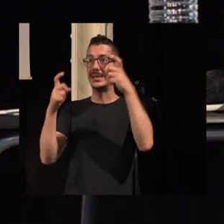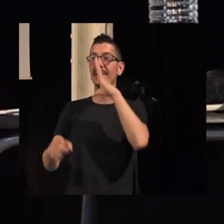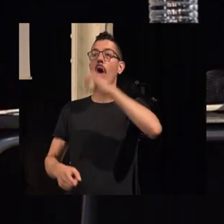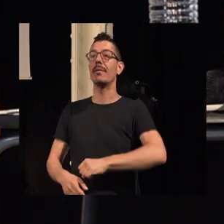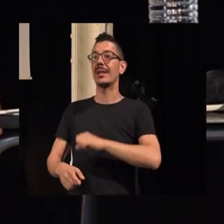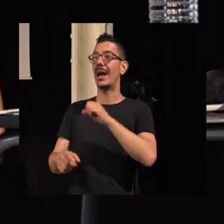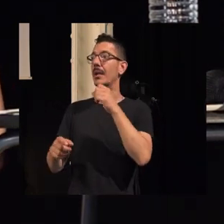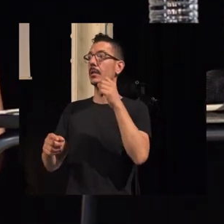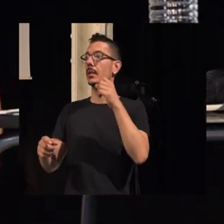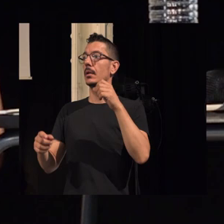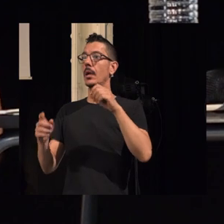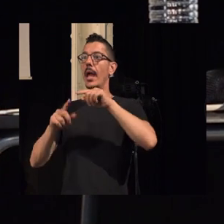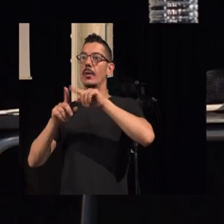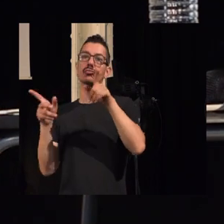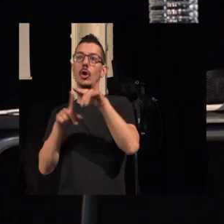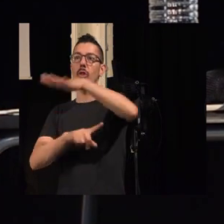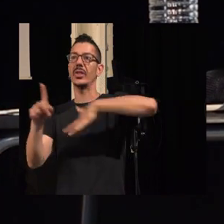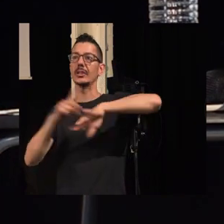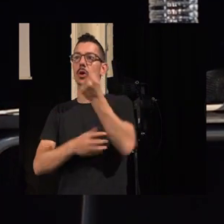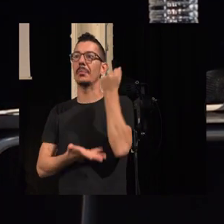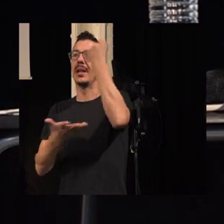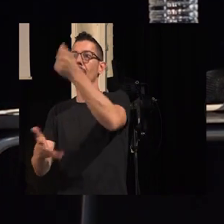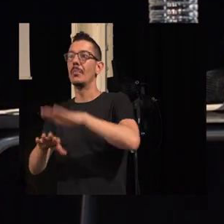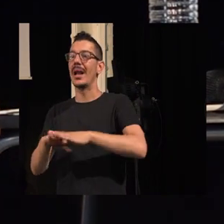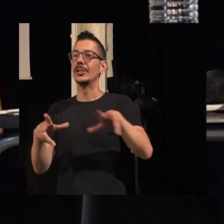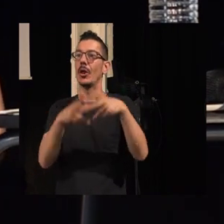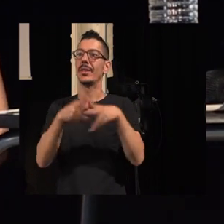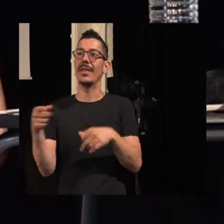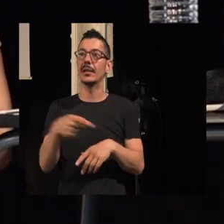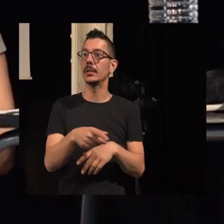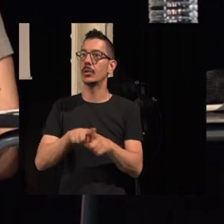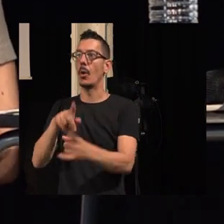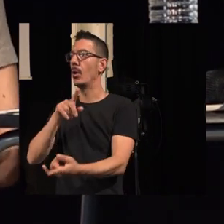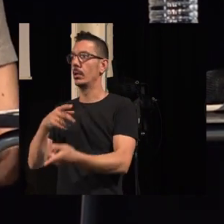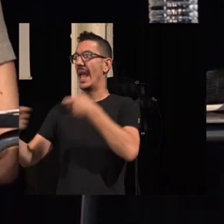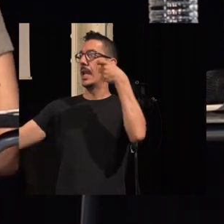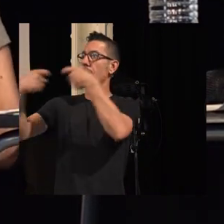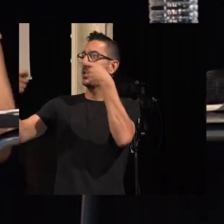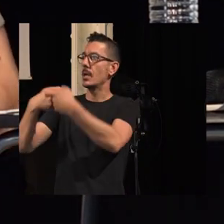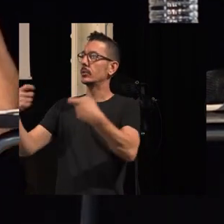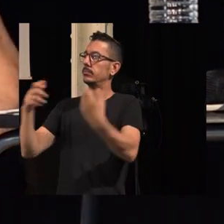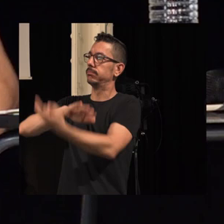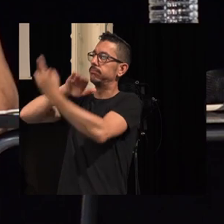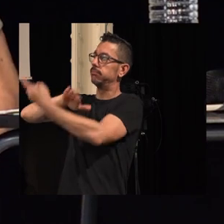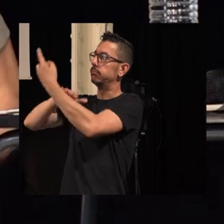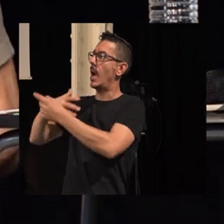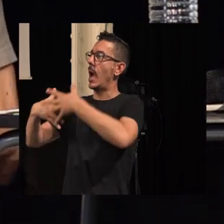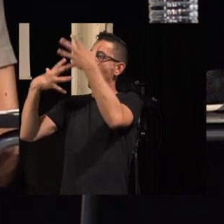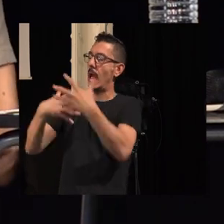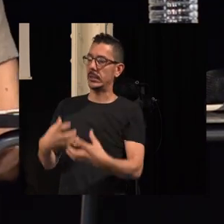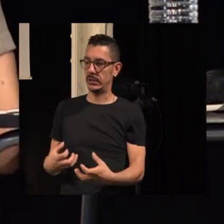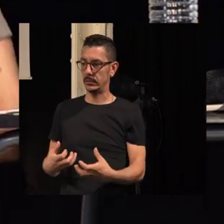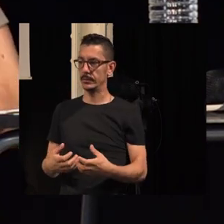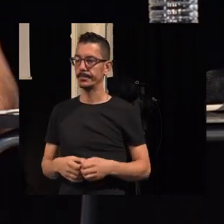del capitalismo una ciudad para lo social es hacer enemigos. Es hacer enemigos. Y